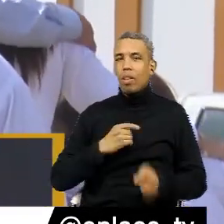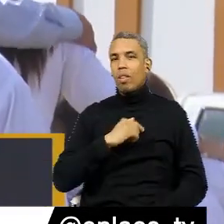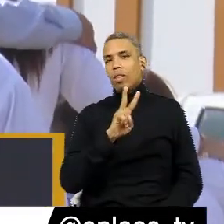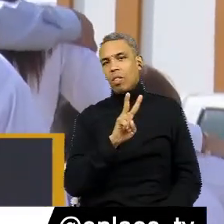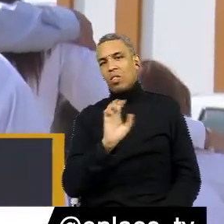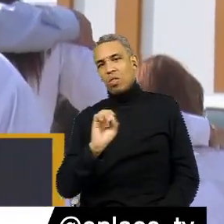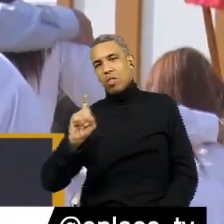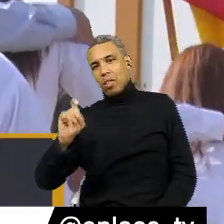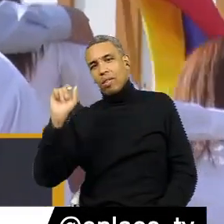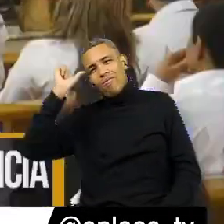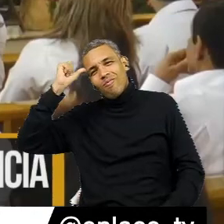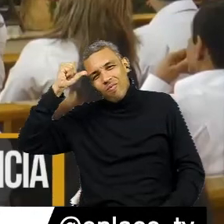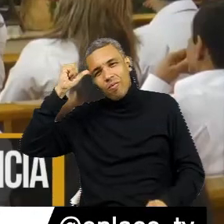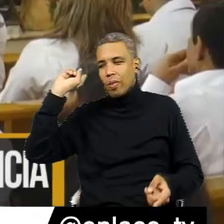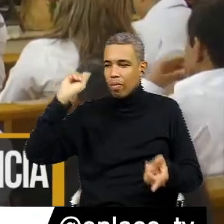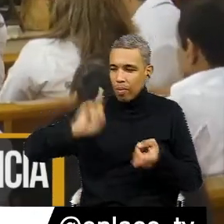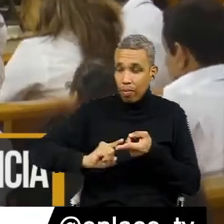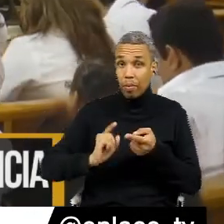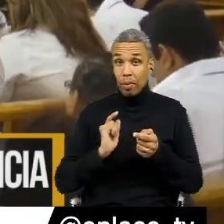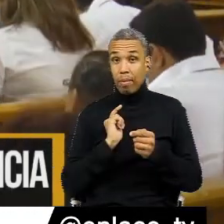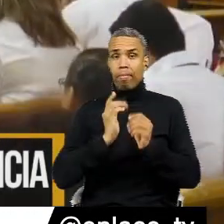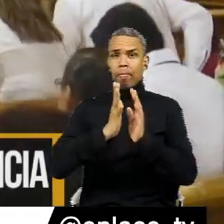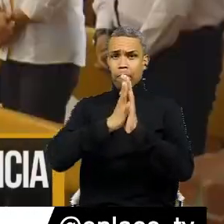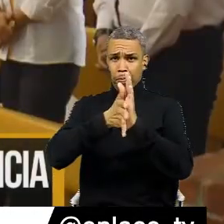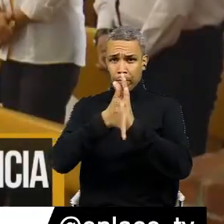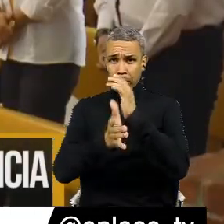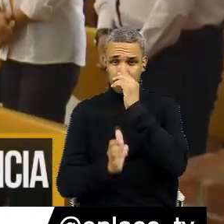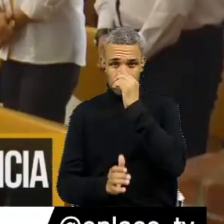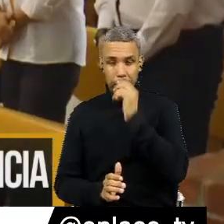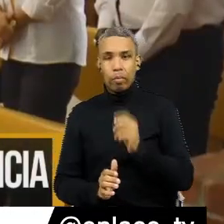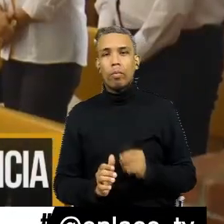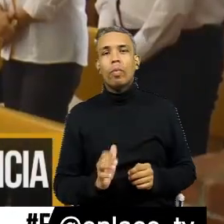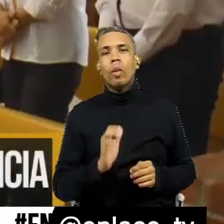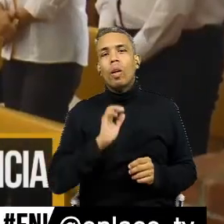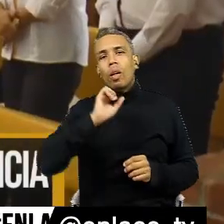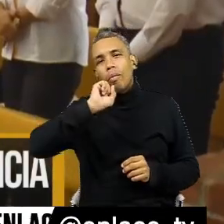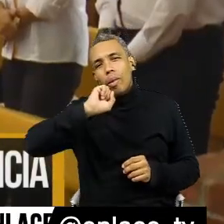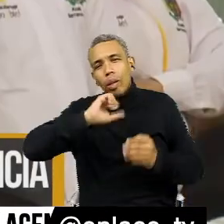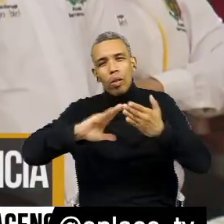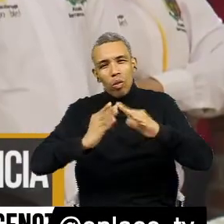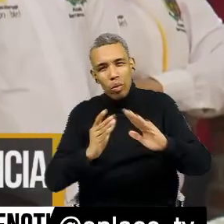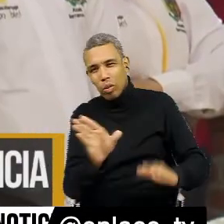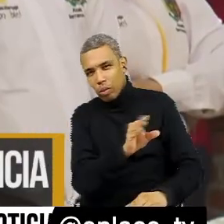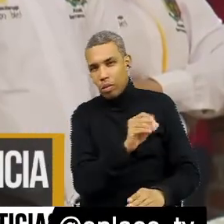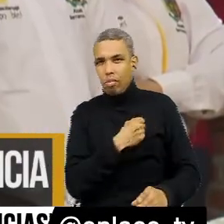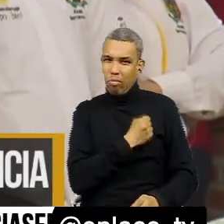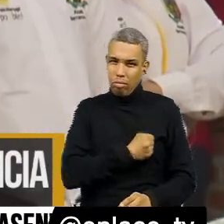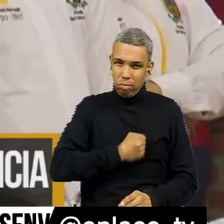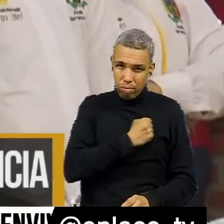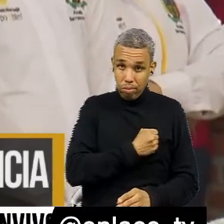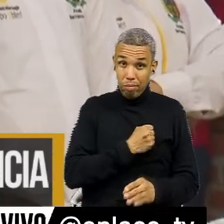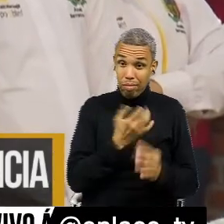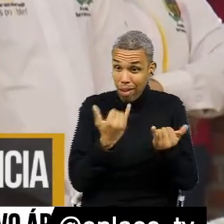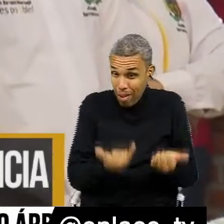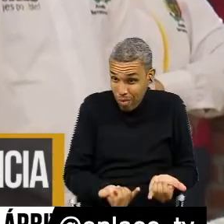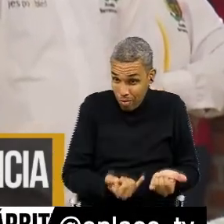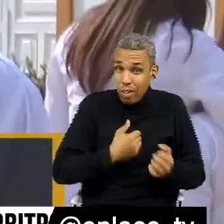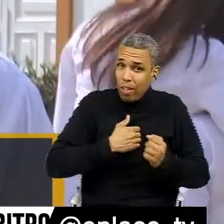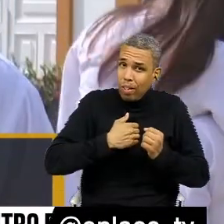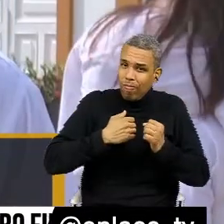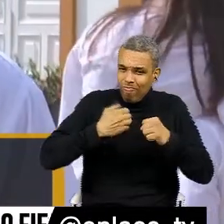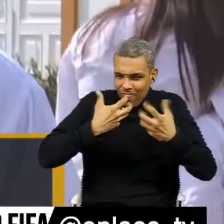barranqueñas, seguirle pidiendo que apoyemos a las instituciones, que apoyemos el gobierno, que hoy, más que